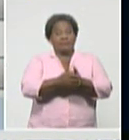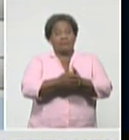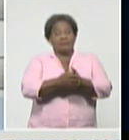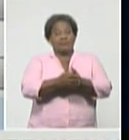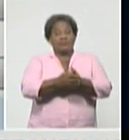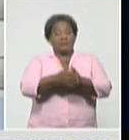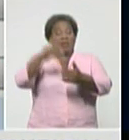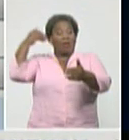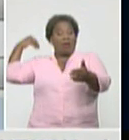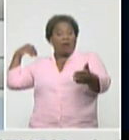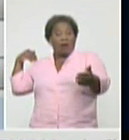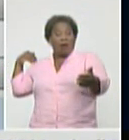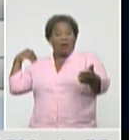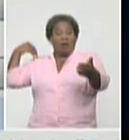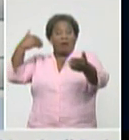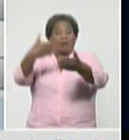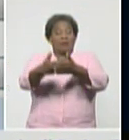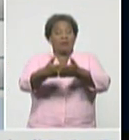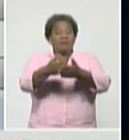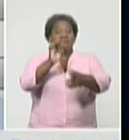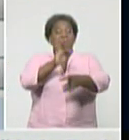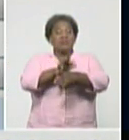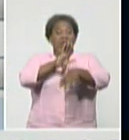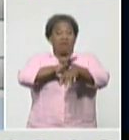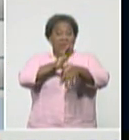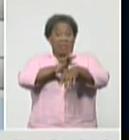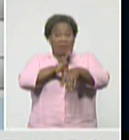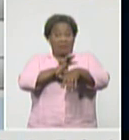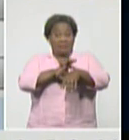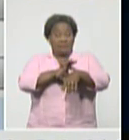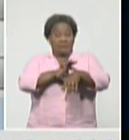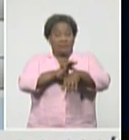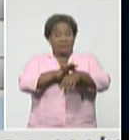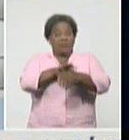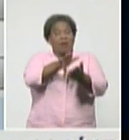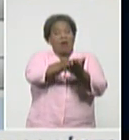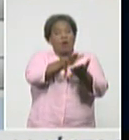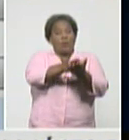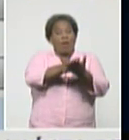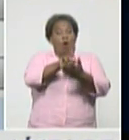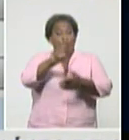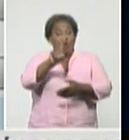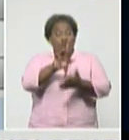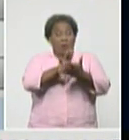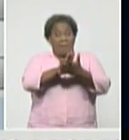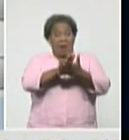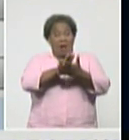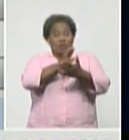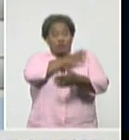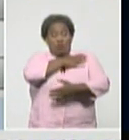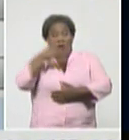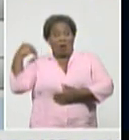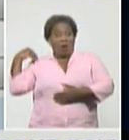de la pandemia, desde los primeros casos que diagnosticamos el 11 de marzo,